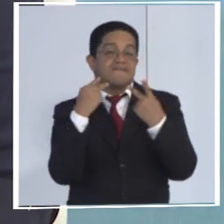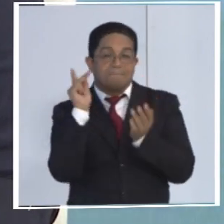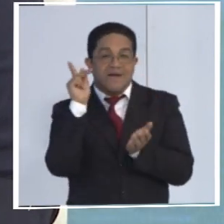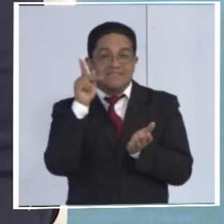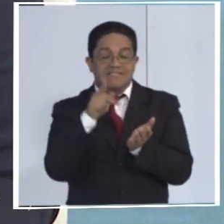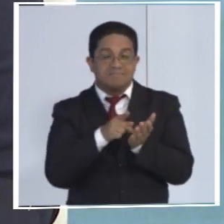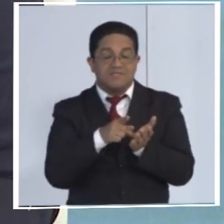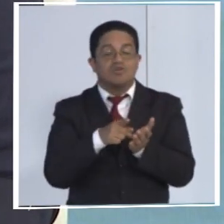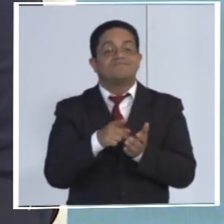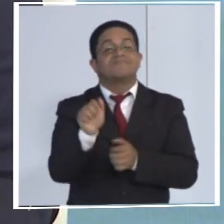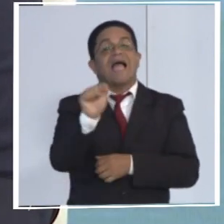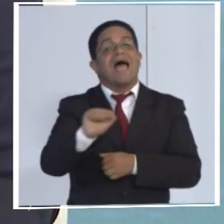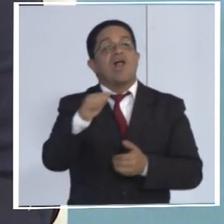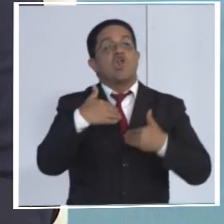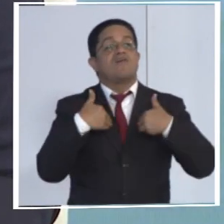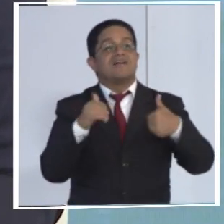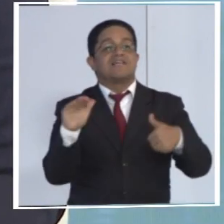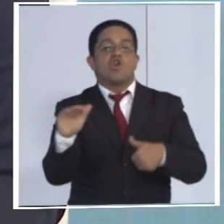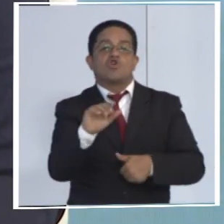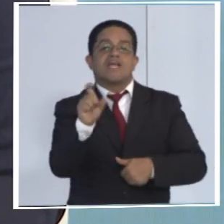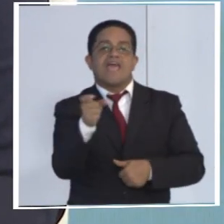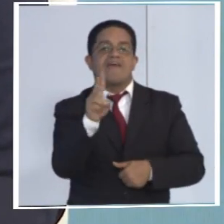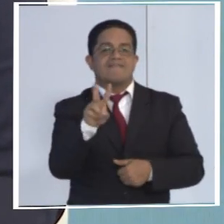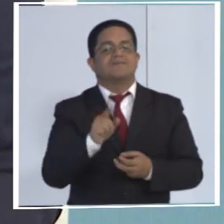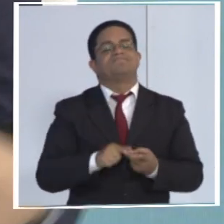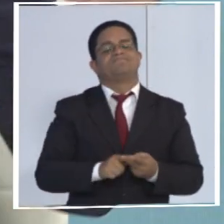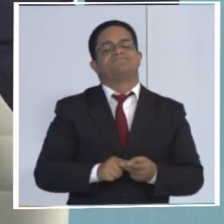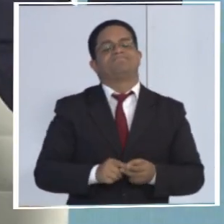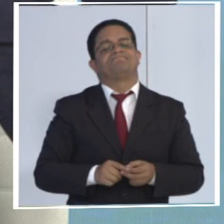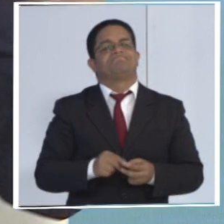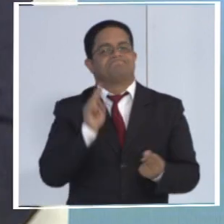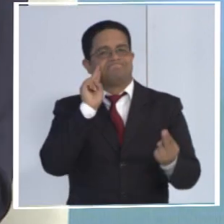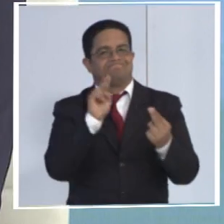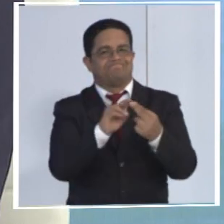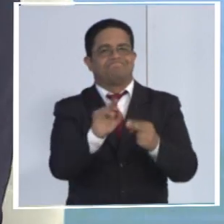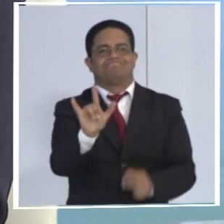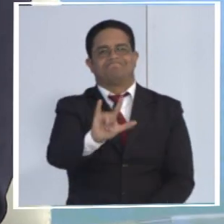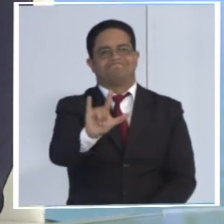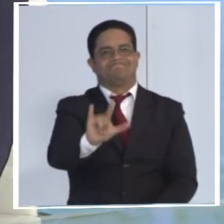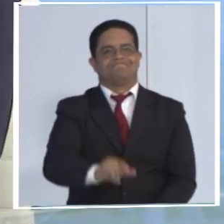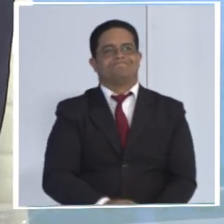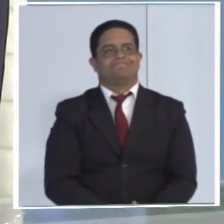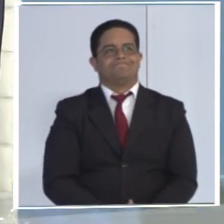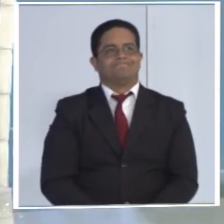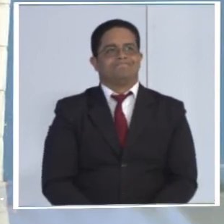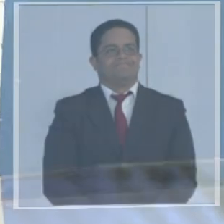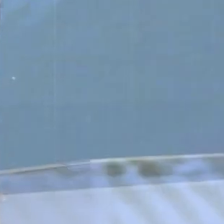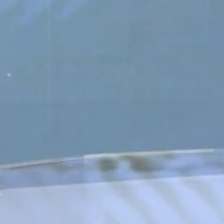participación, nuestras cuentas, @salud_gb, @DanielOJ Salas. Será hasta una próxima oportunidad.